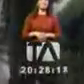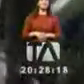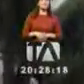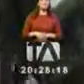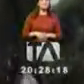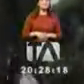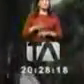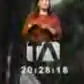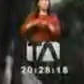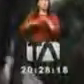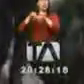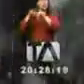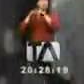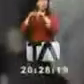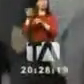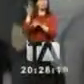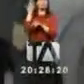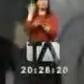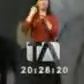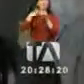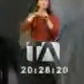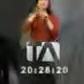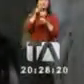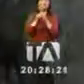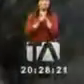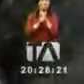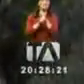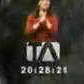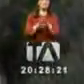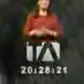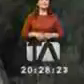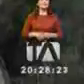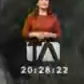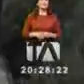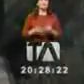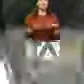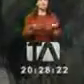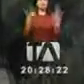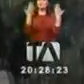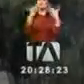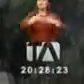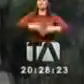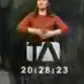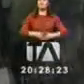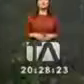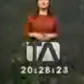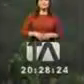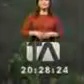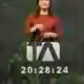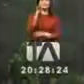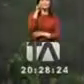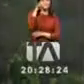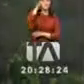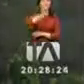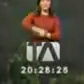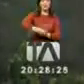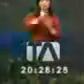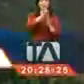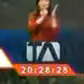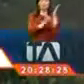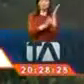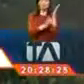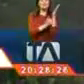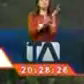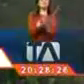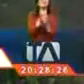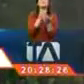realizado la obra, la cual comenzó ya desde hace algunos años atrás y que hoy está totalmente concluida. Para el día de mañana, como agenda, tiene